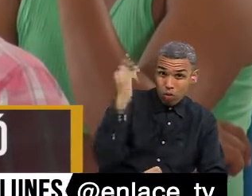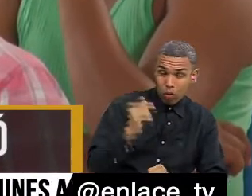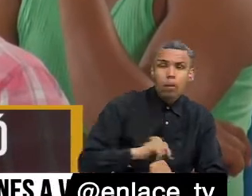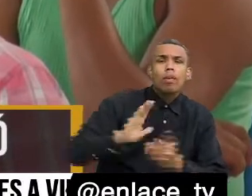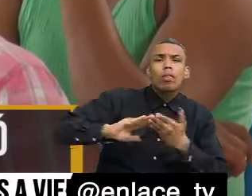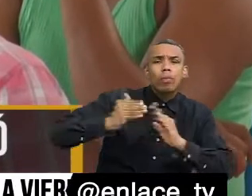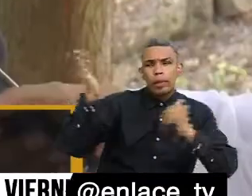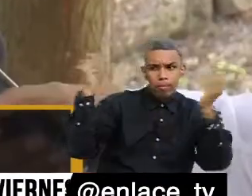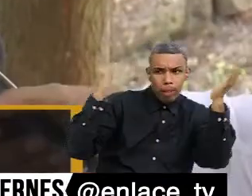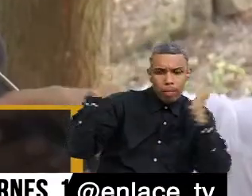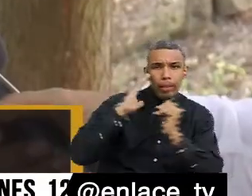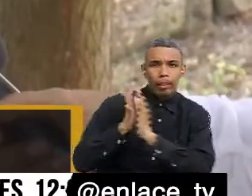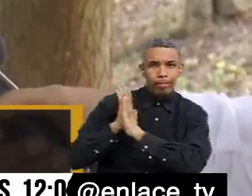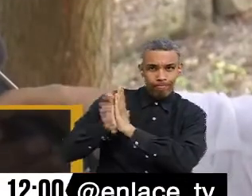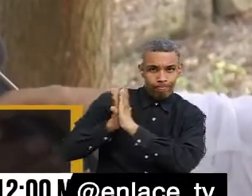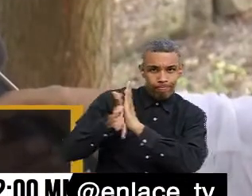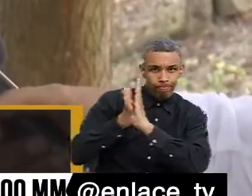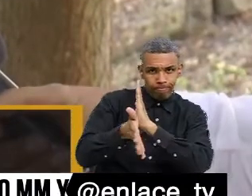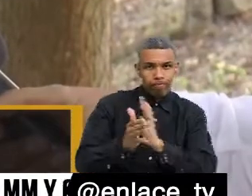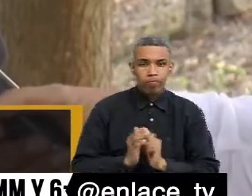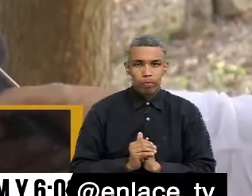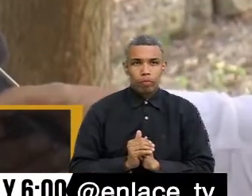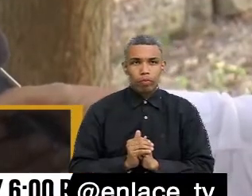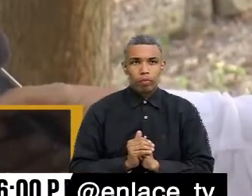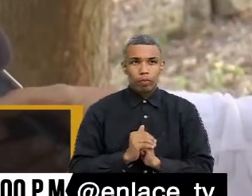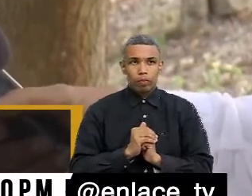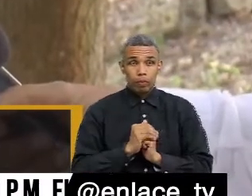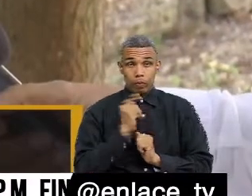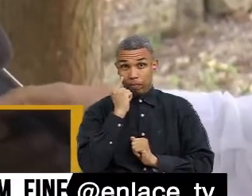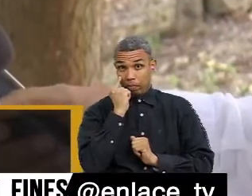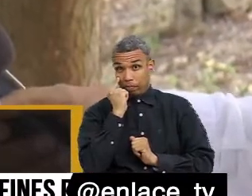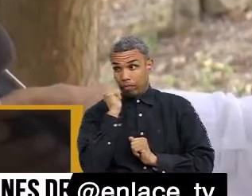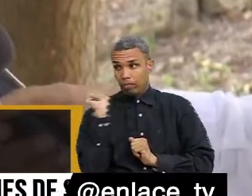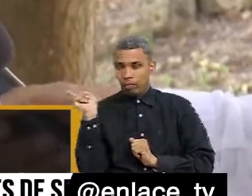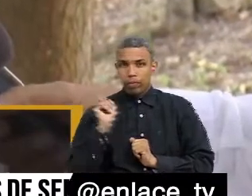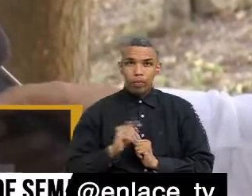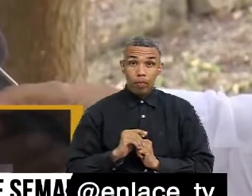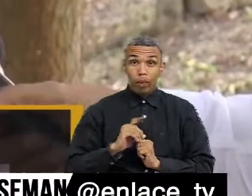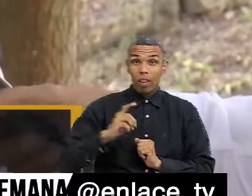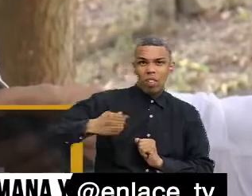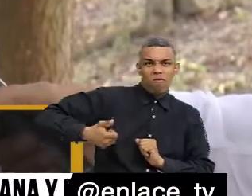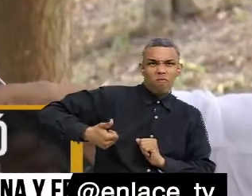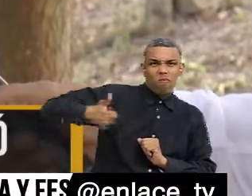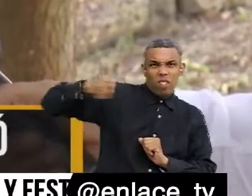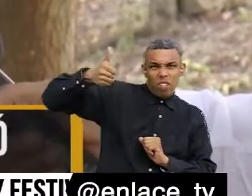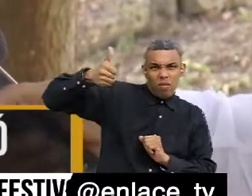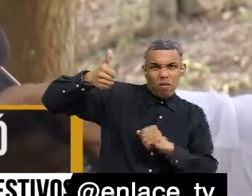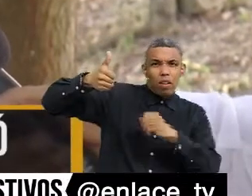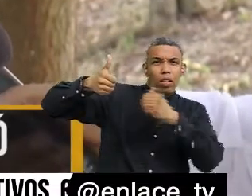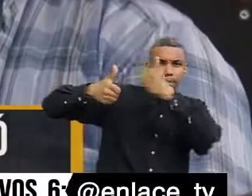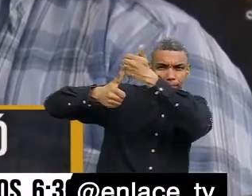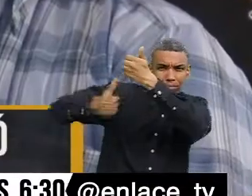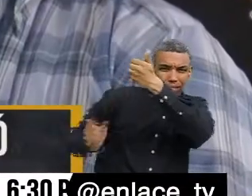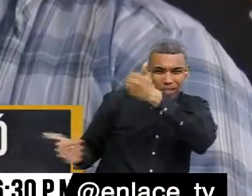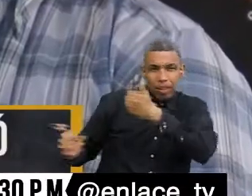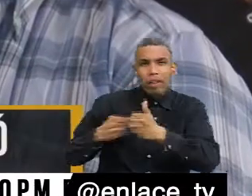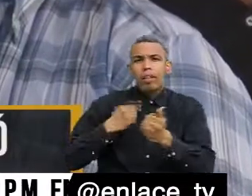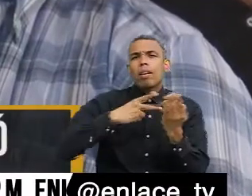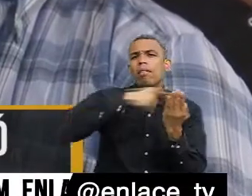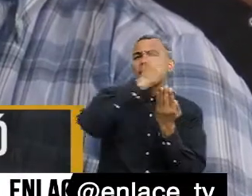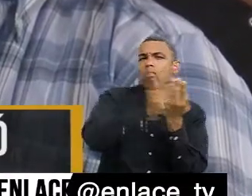en general se van a presentar impactos relacionados con la parte social con la gente